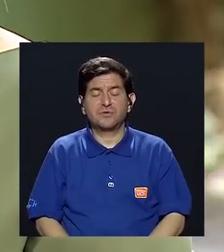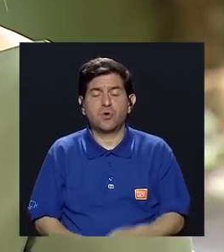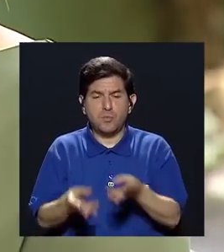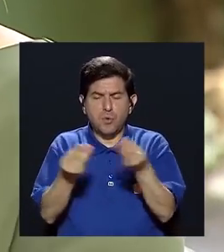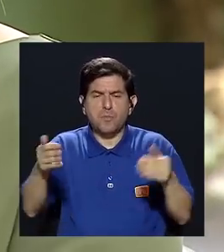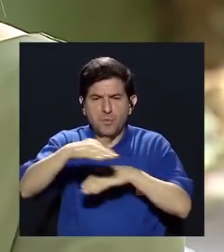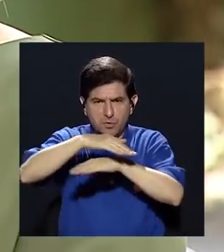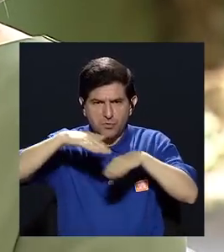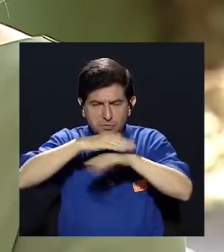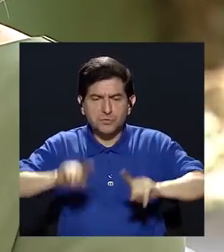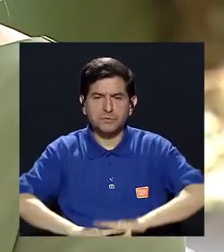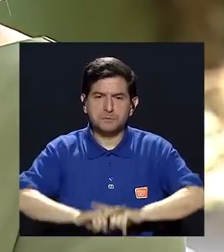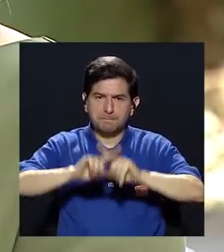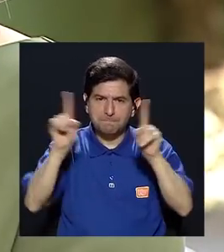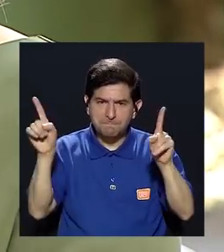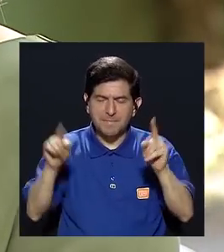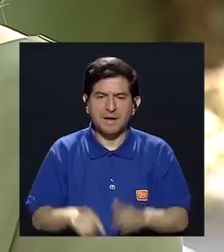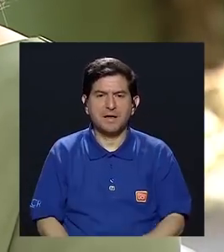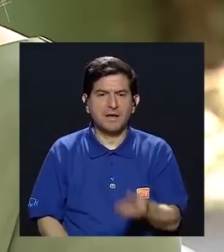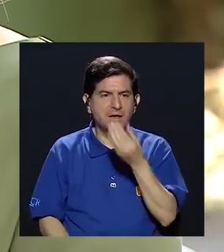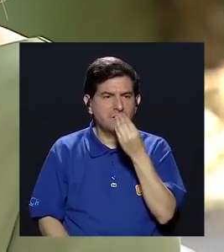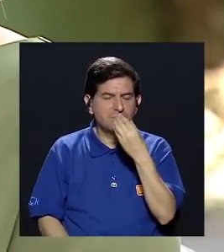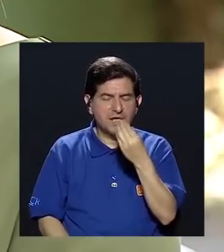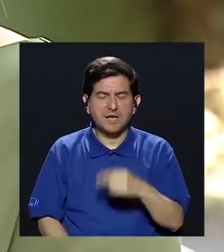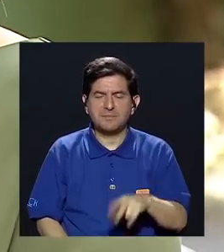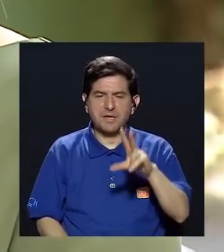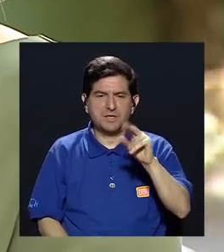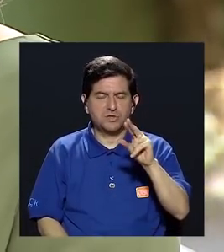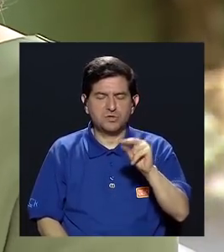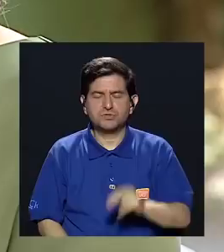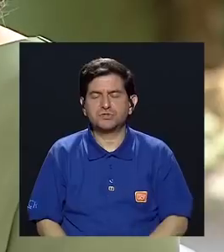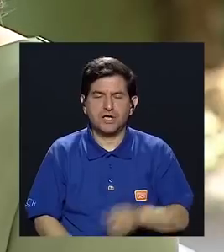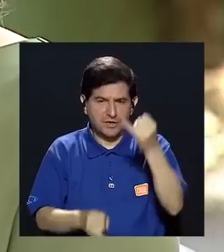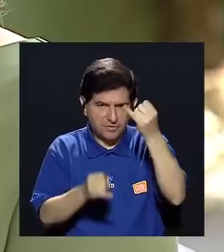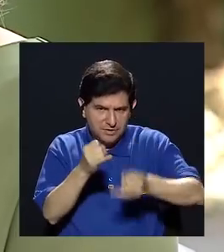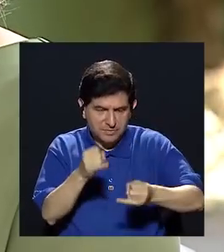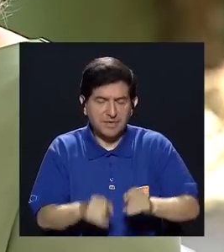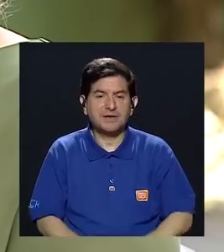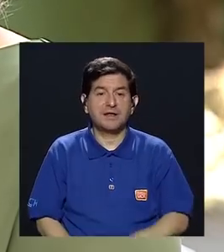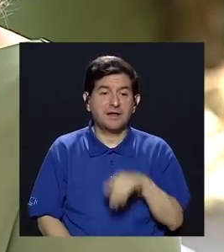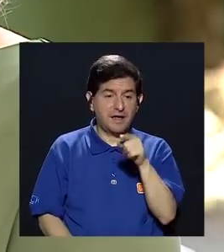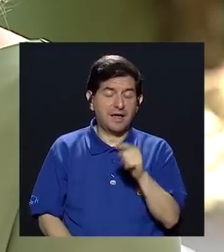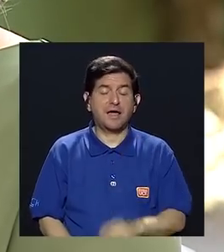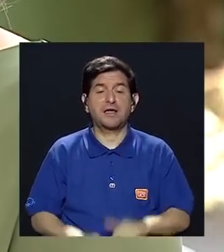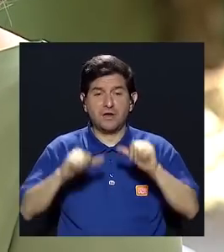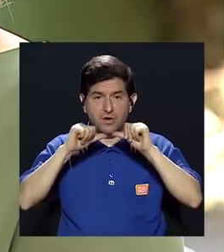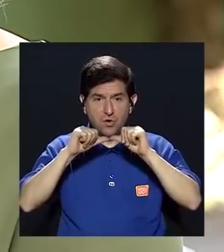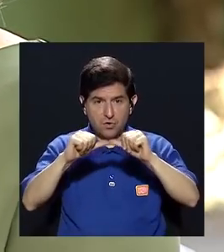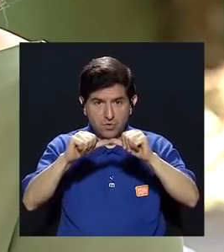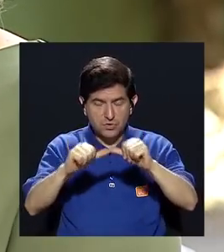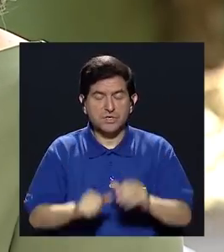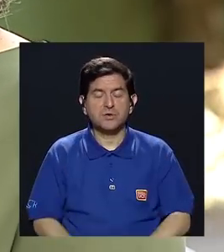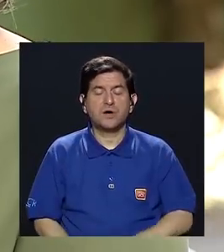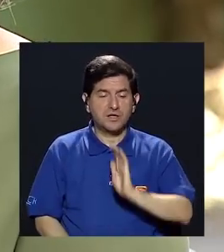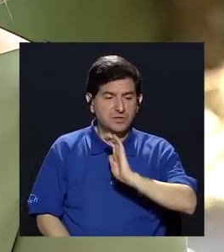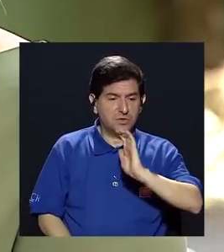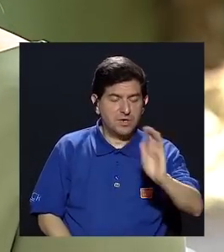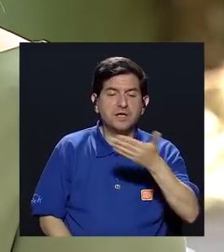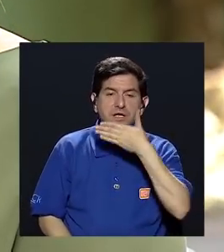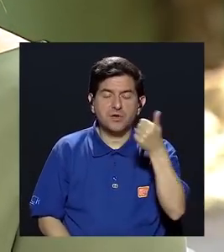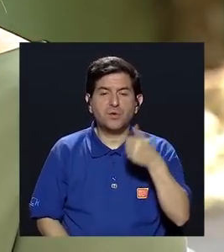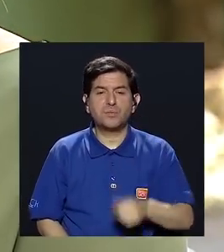canasta básica, pero de alimentos no perecederos, para que sean un complemento en el hogar y el niño reciba una